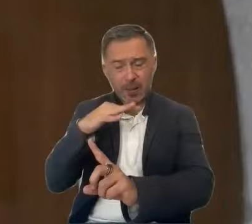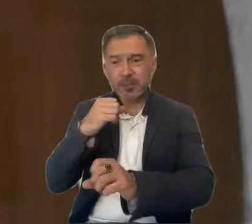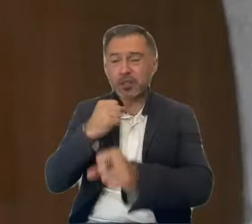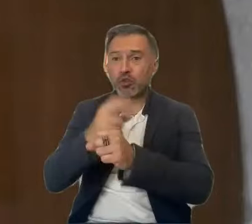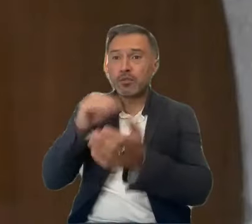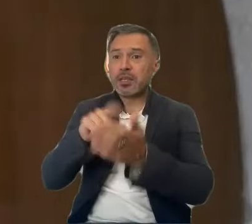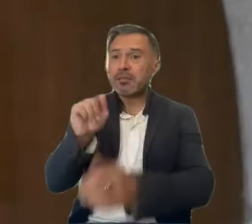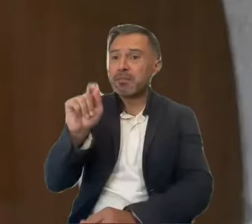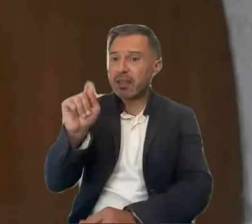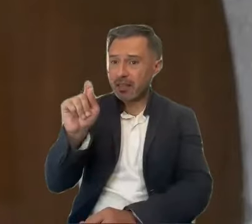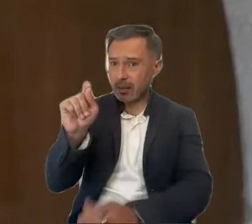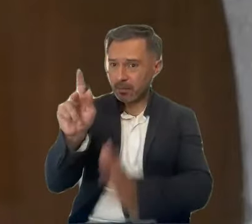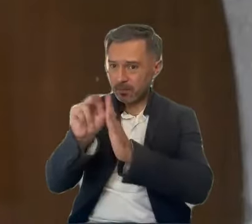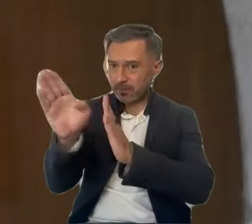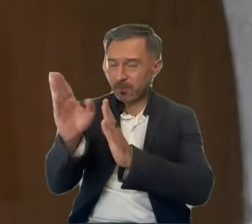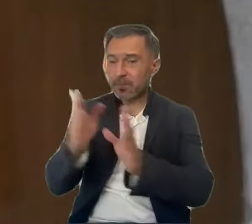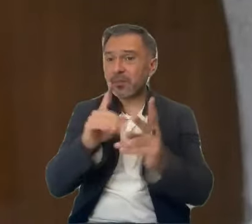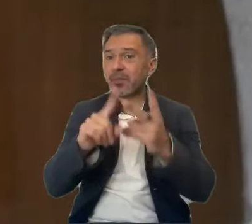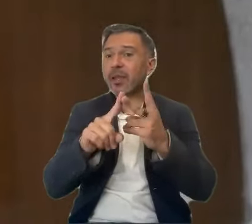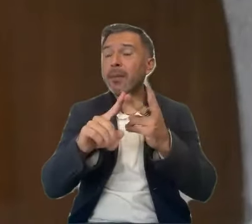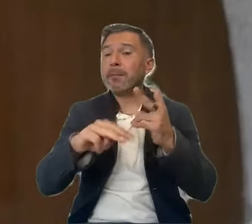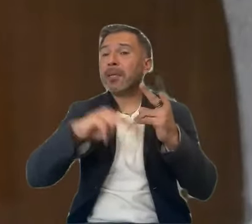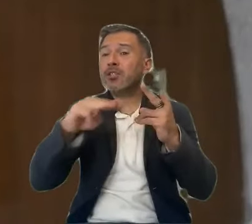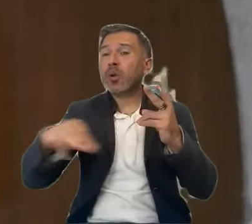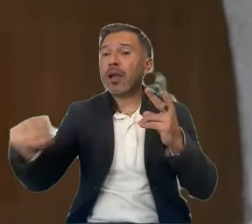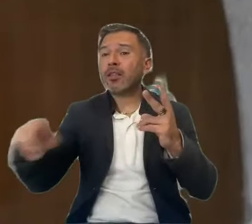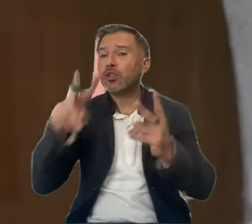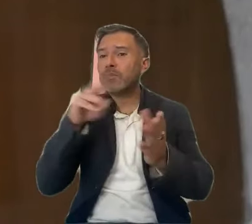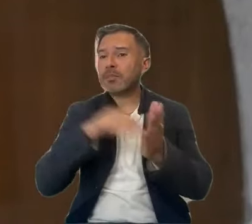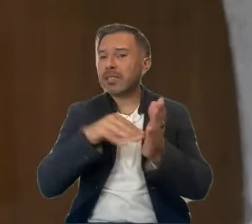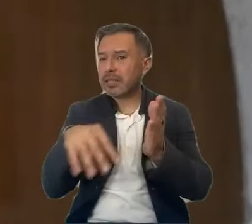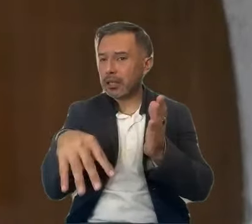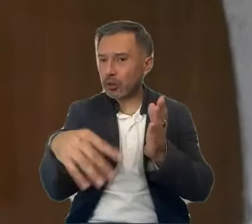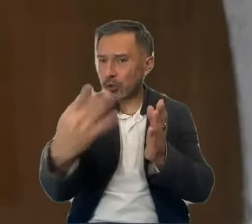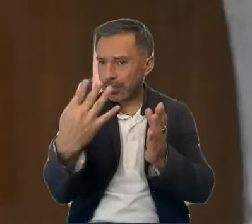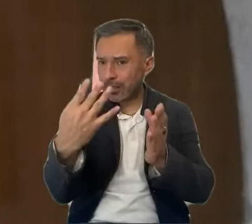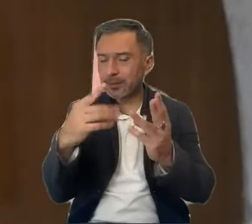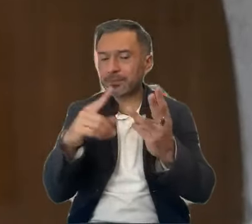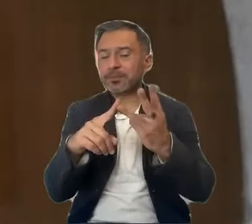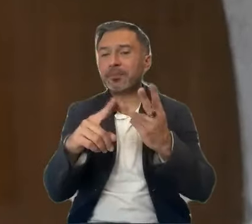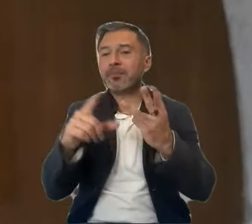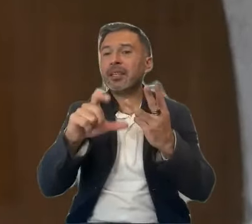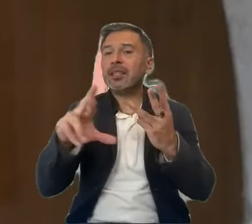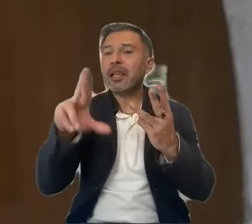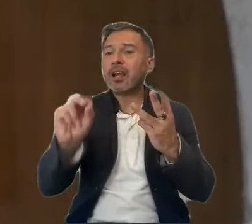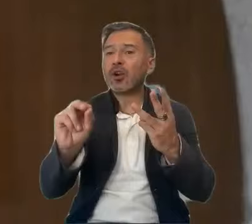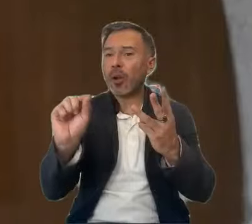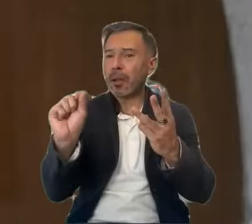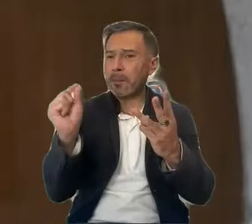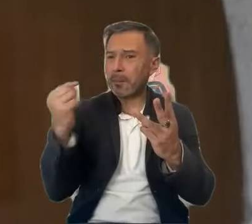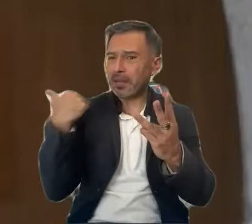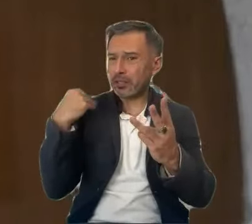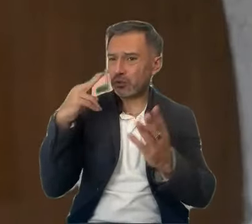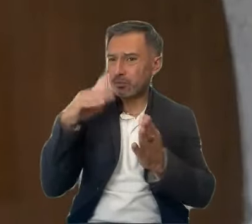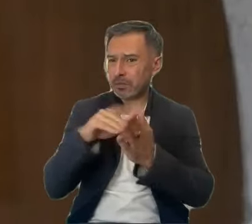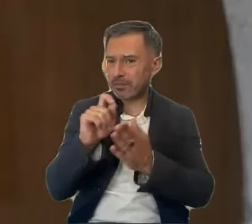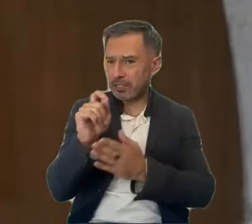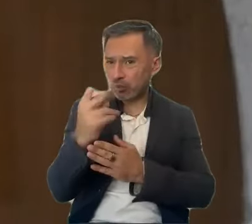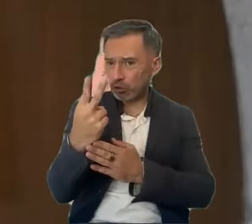Michoacán publicó la suya en 2014. Quintana Roo la publicó apenas en el 2022. Sonora en